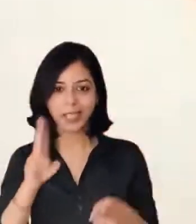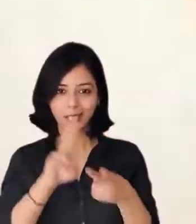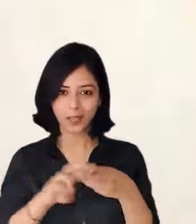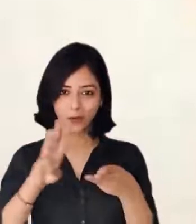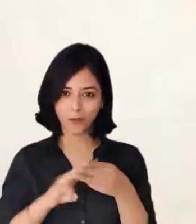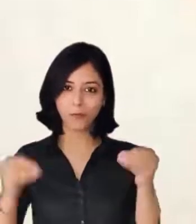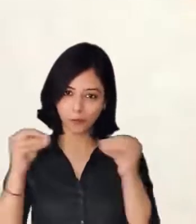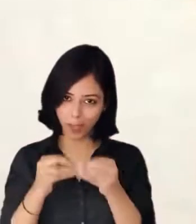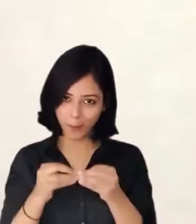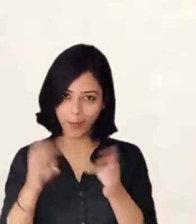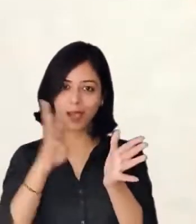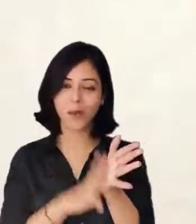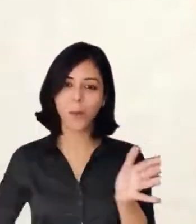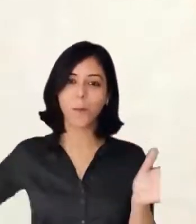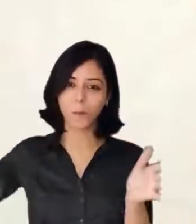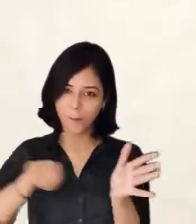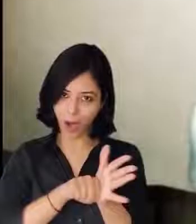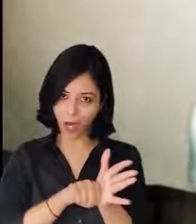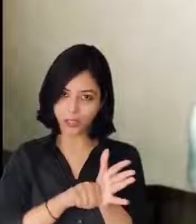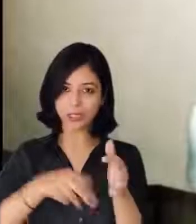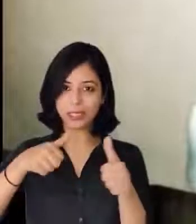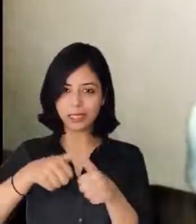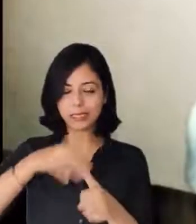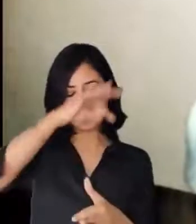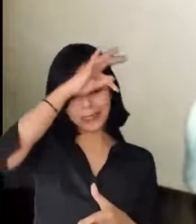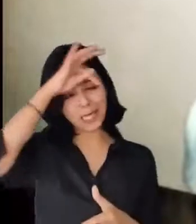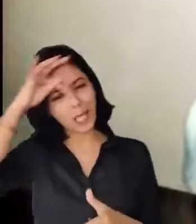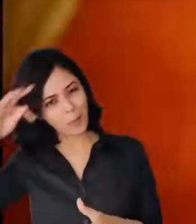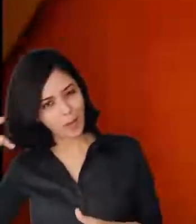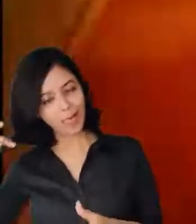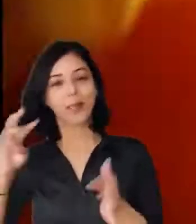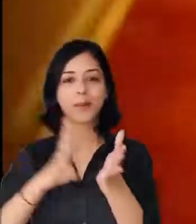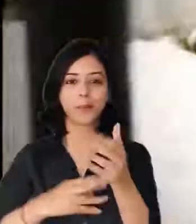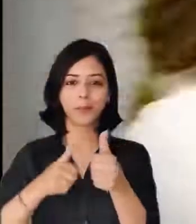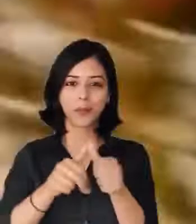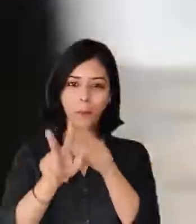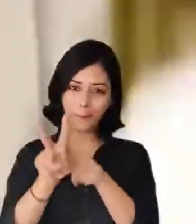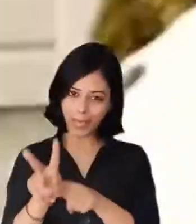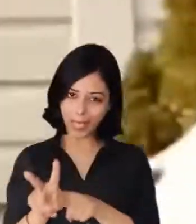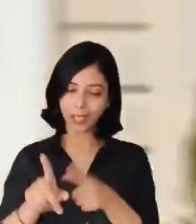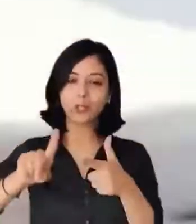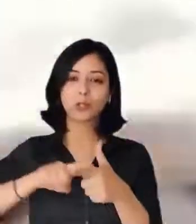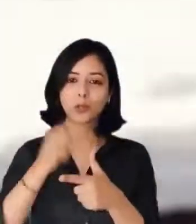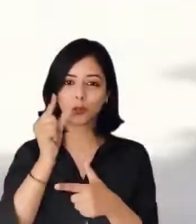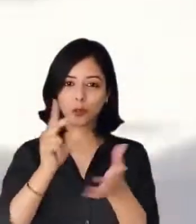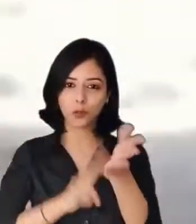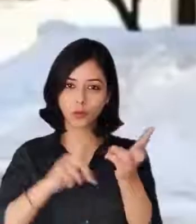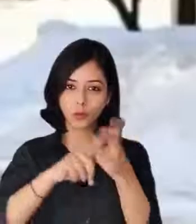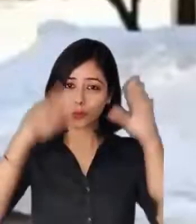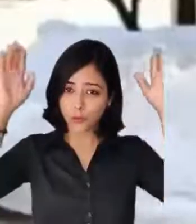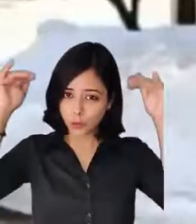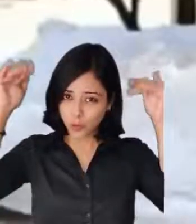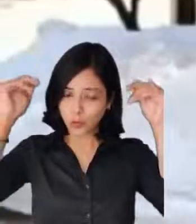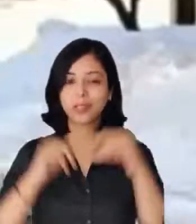terminado. Decidieron volver a analizar los últimos momentos de Robin con vida, esperando hallar alguna pista que pudieran haber